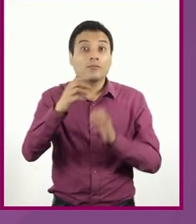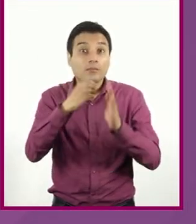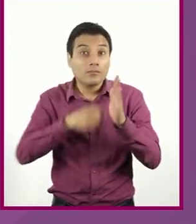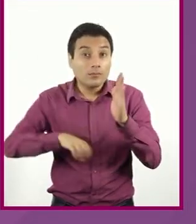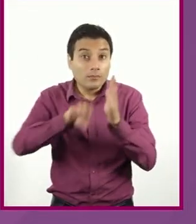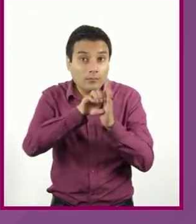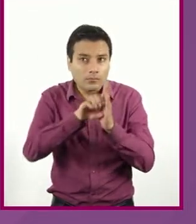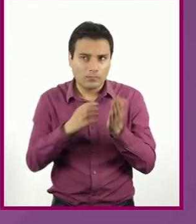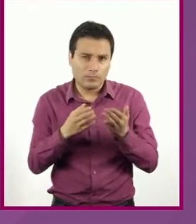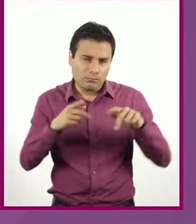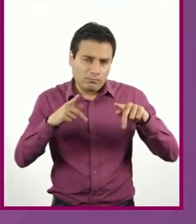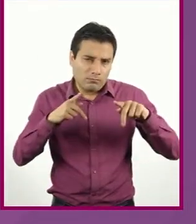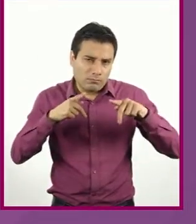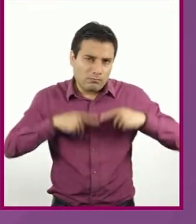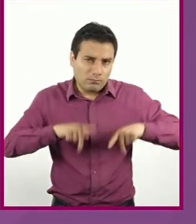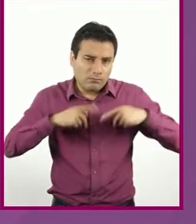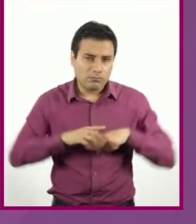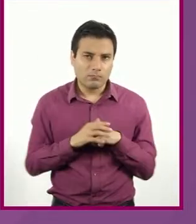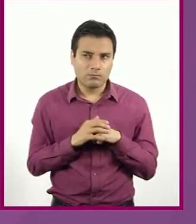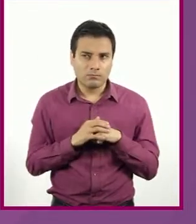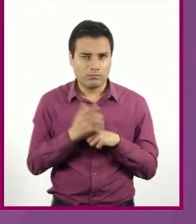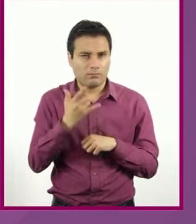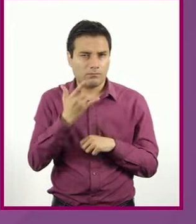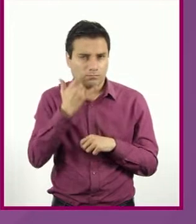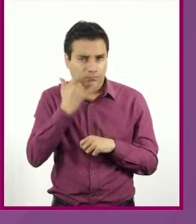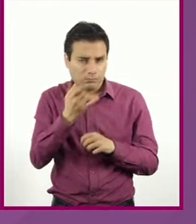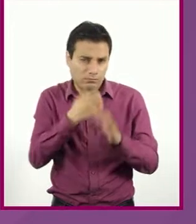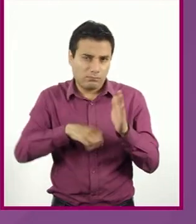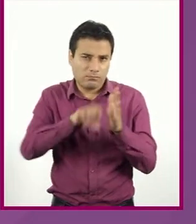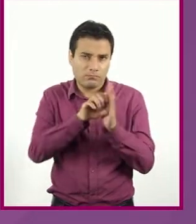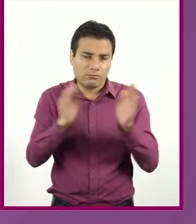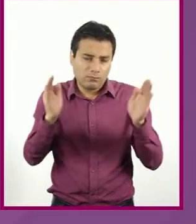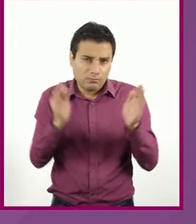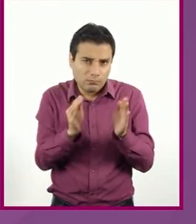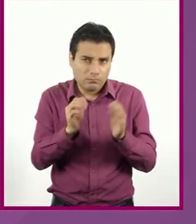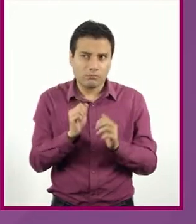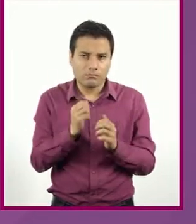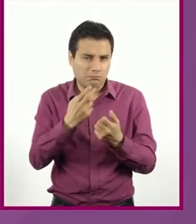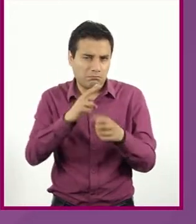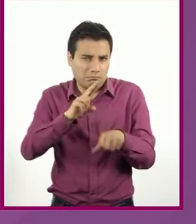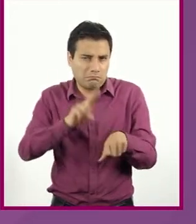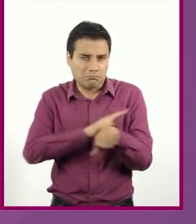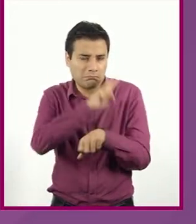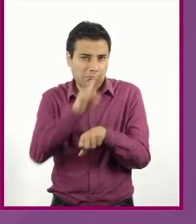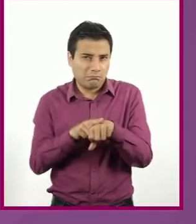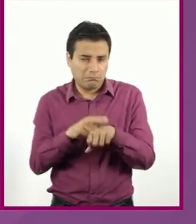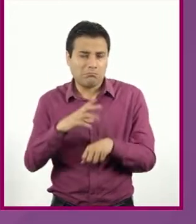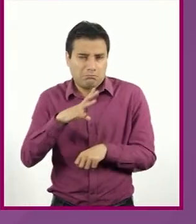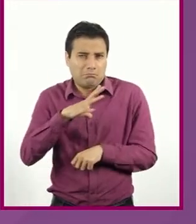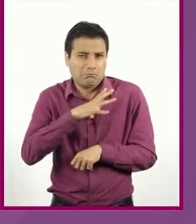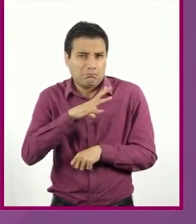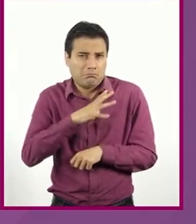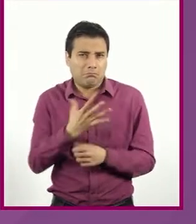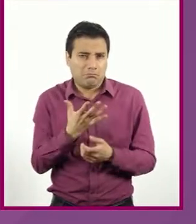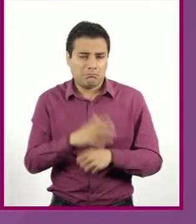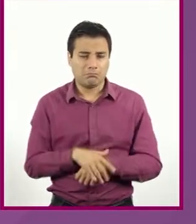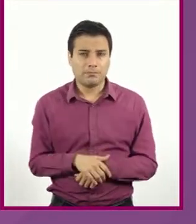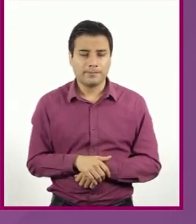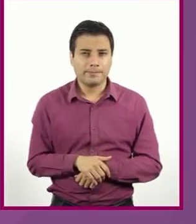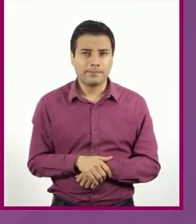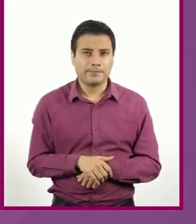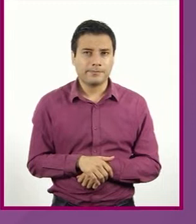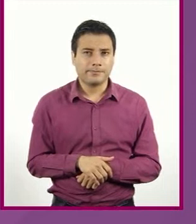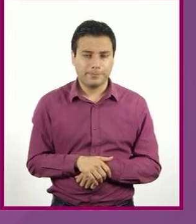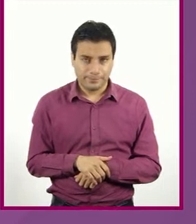humano, aunque a decir verdad más bien pequeño, conservaba su aspecto habitual dentro de las 4 paredes de siempre.